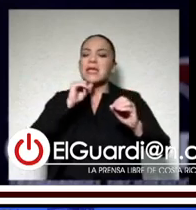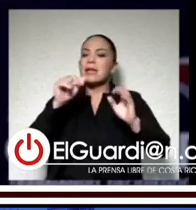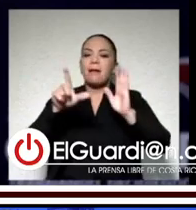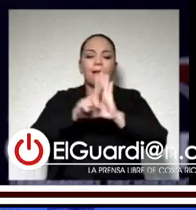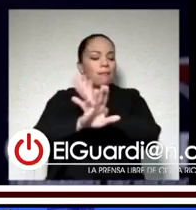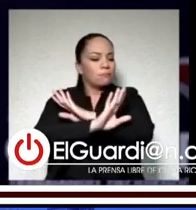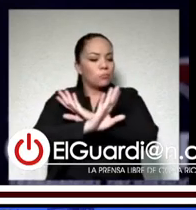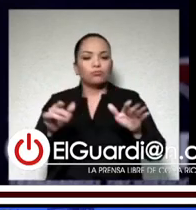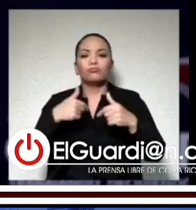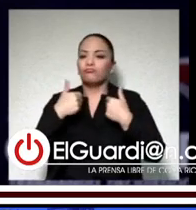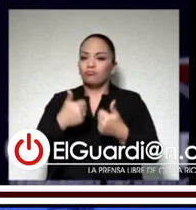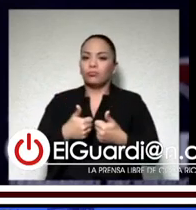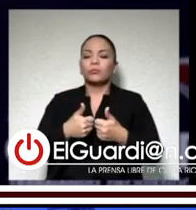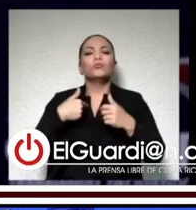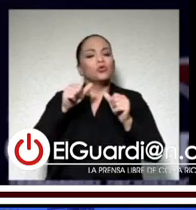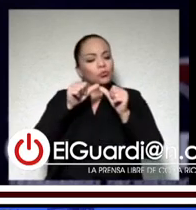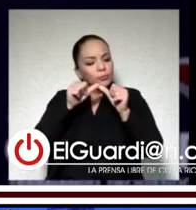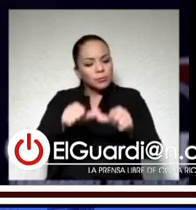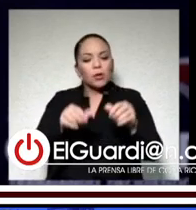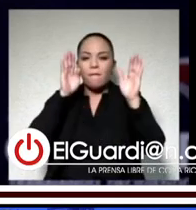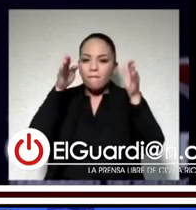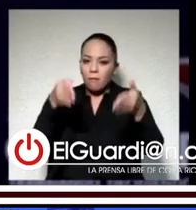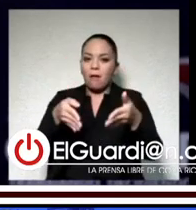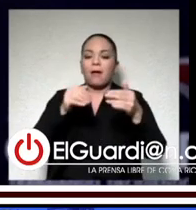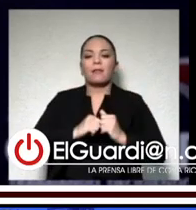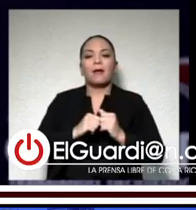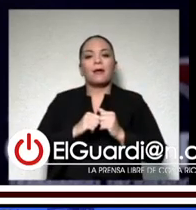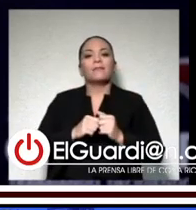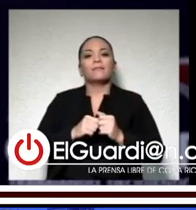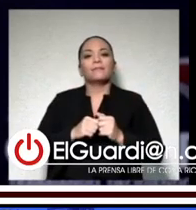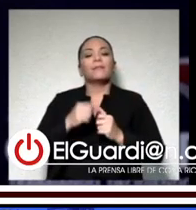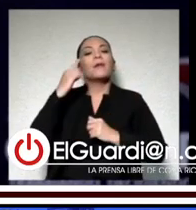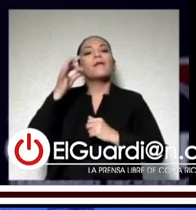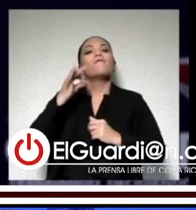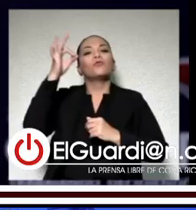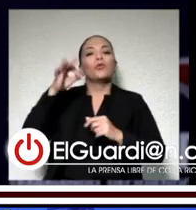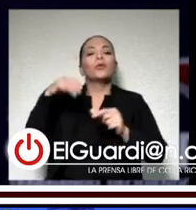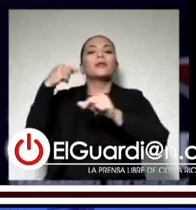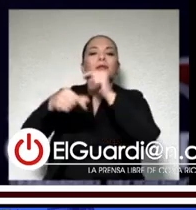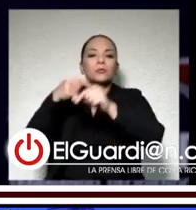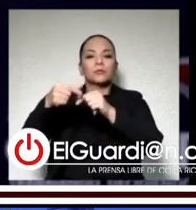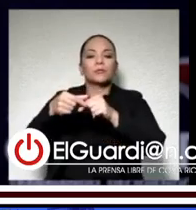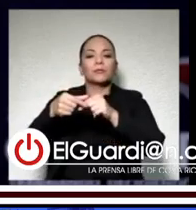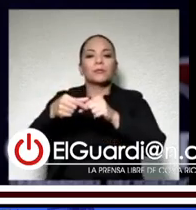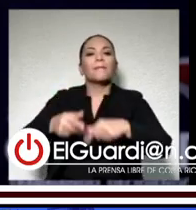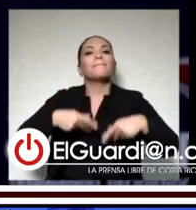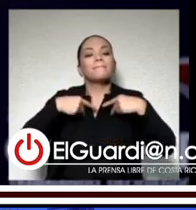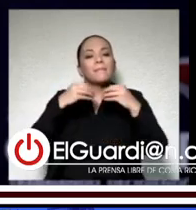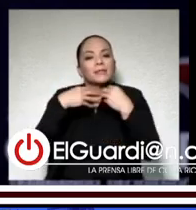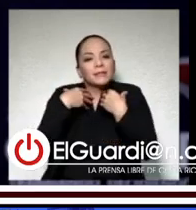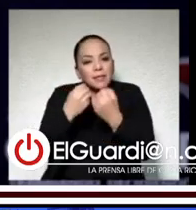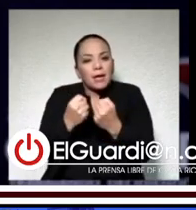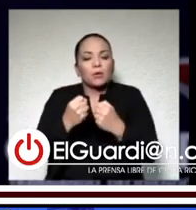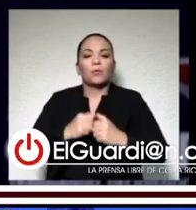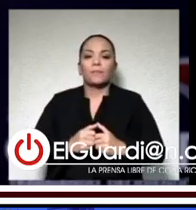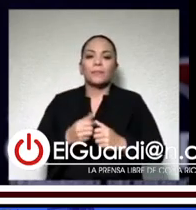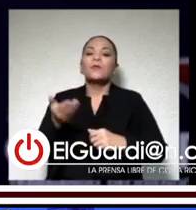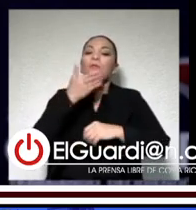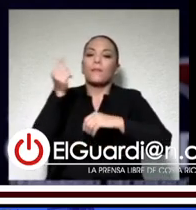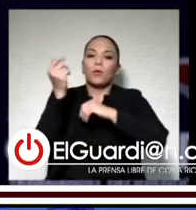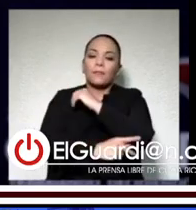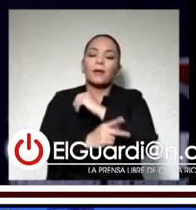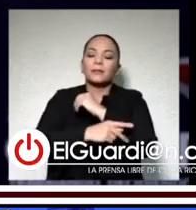enfocada y concentrada en que la próxima generación viva en un país más sano y un mejor